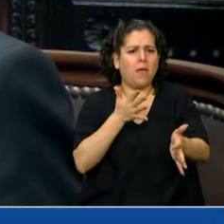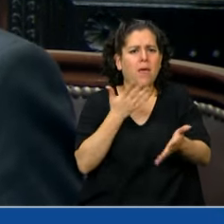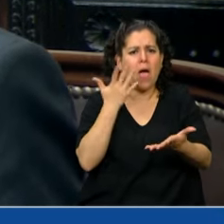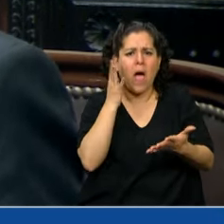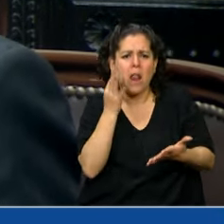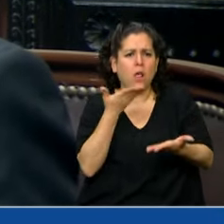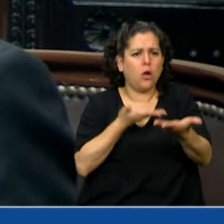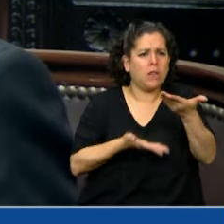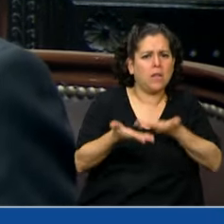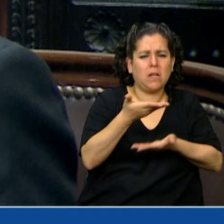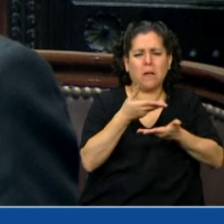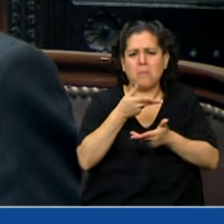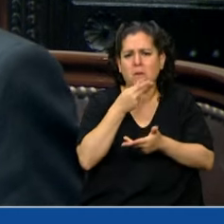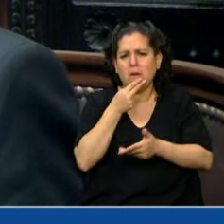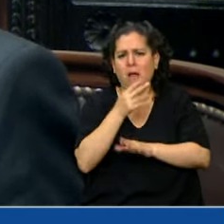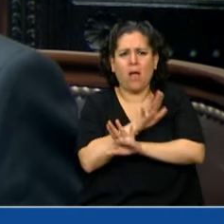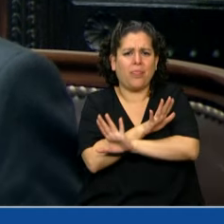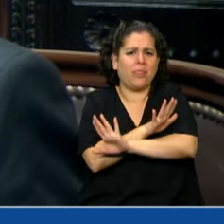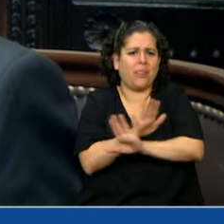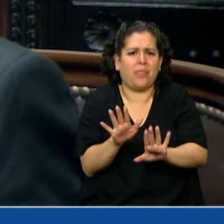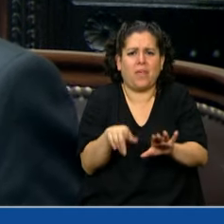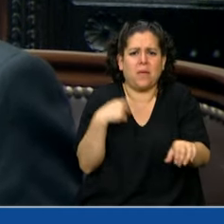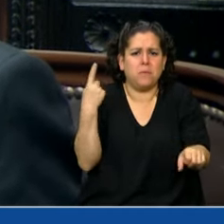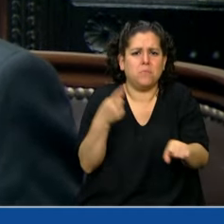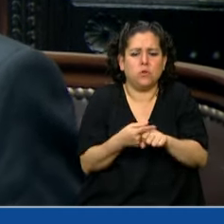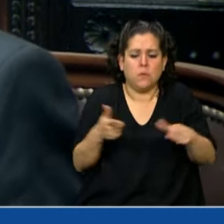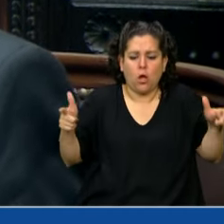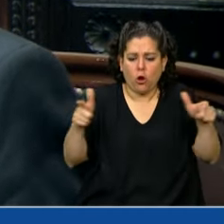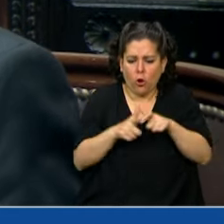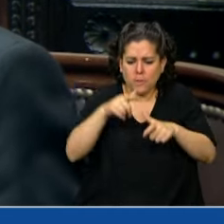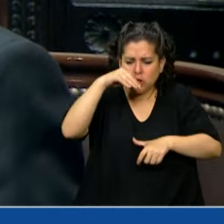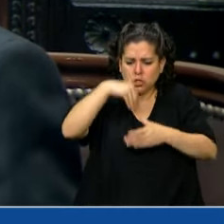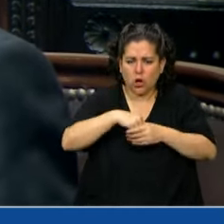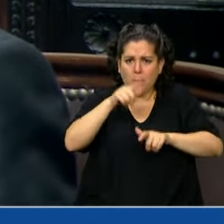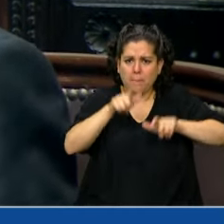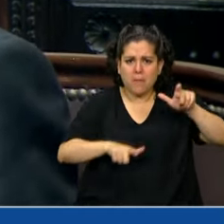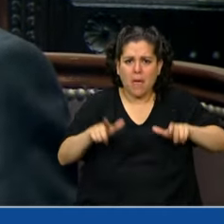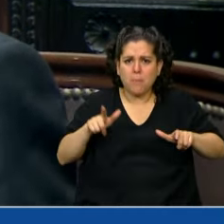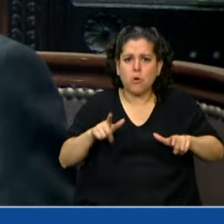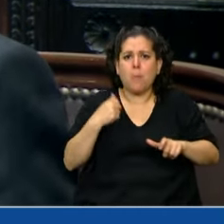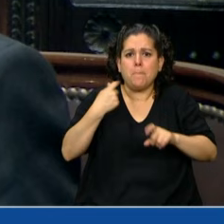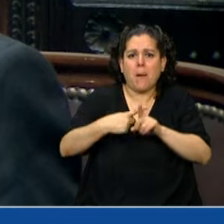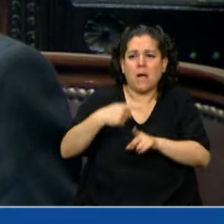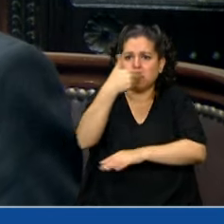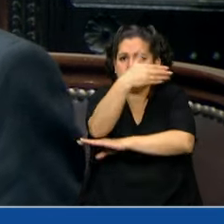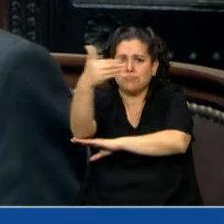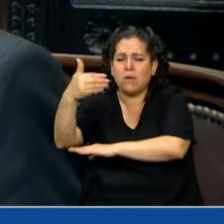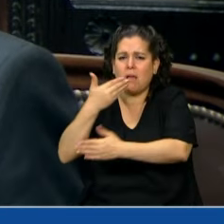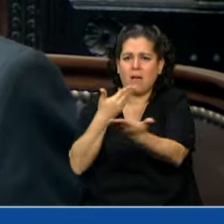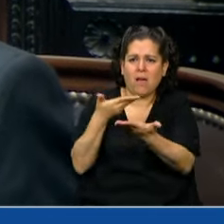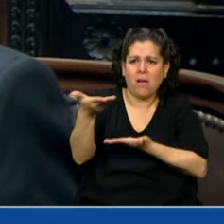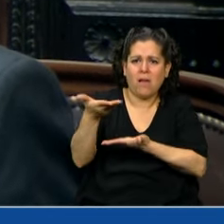mínimo intercambio entre los miembros de la comisión y los expositores o sea